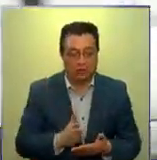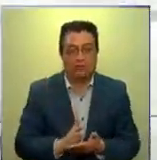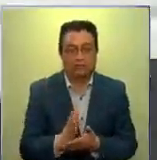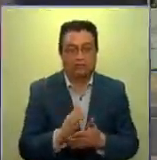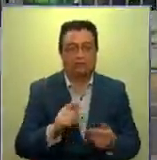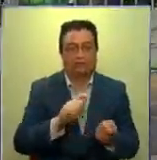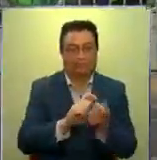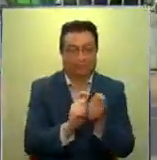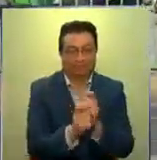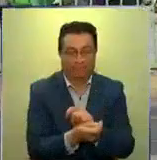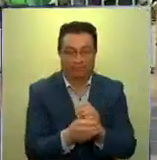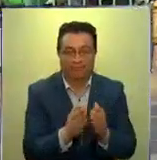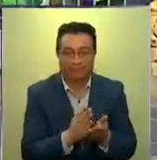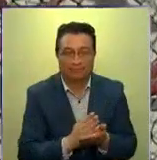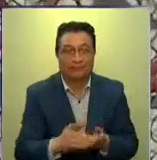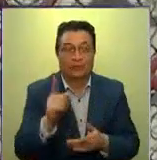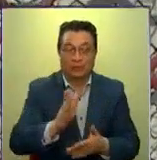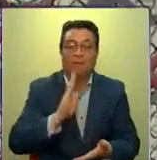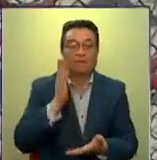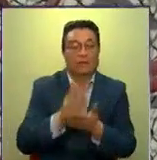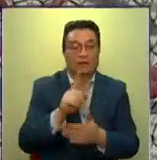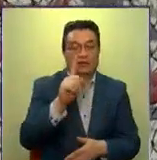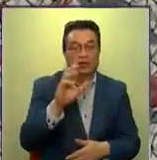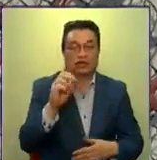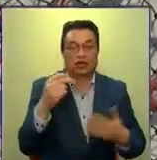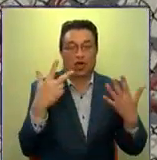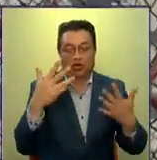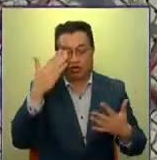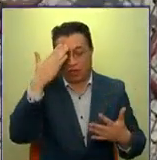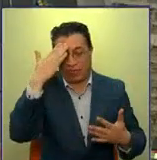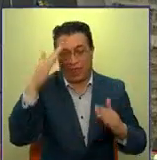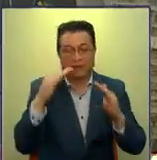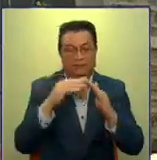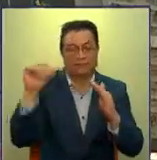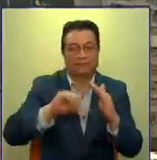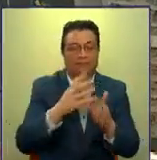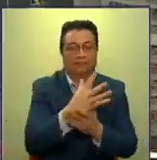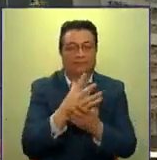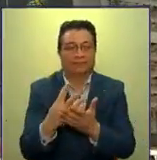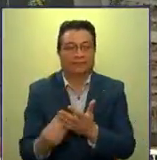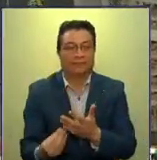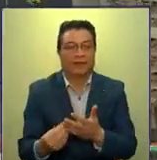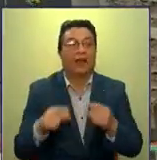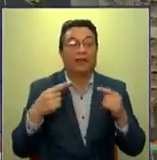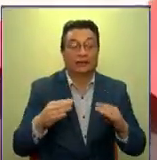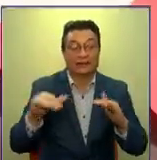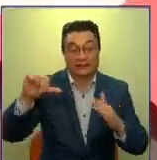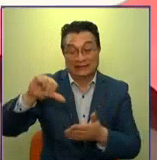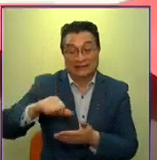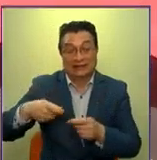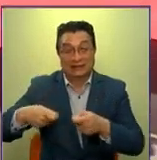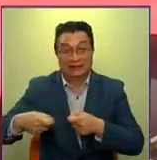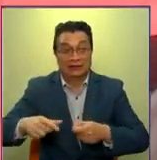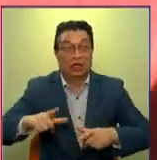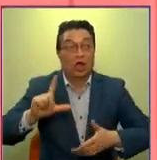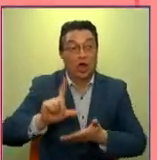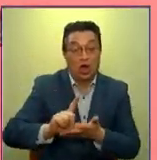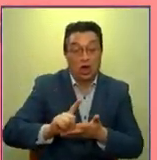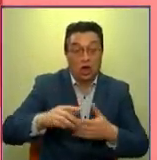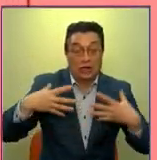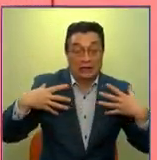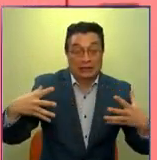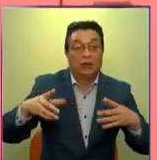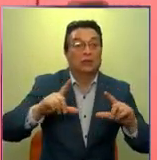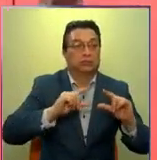transición. Con ello pondrán fin a 108 días de cuarentena. La apertura de centros comerciales será gradual y se pondrá especial cuidado